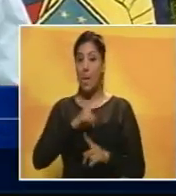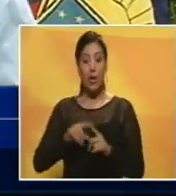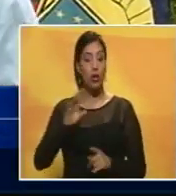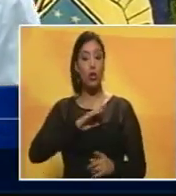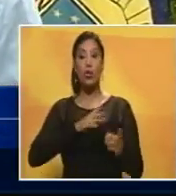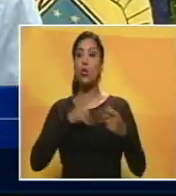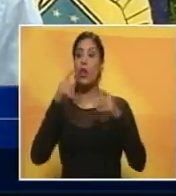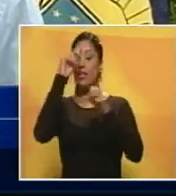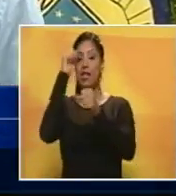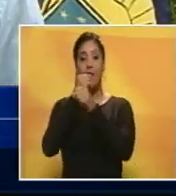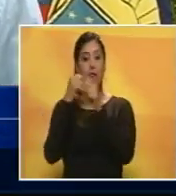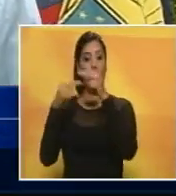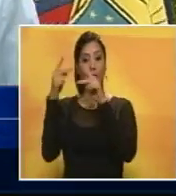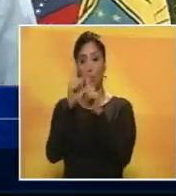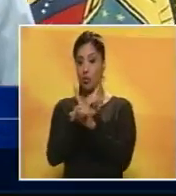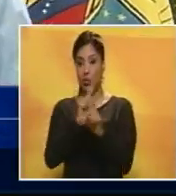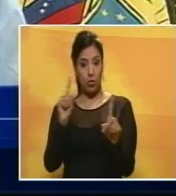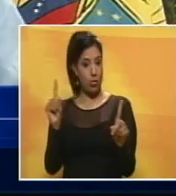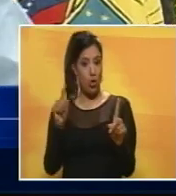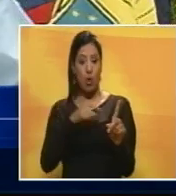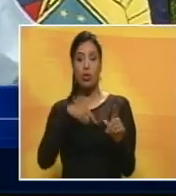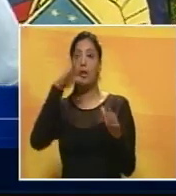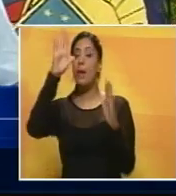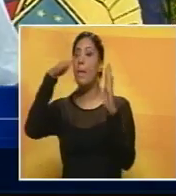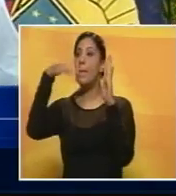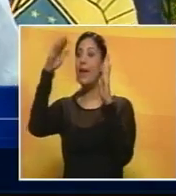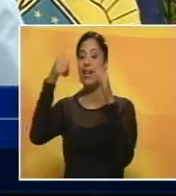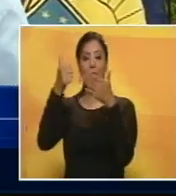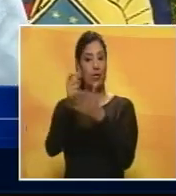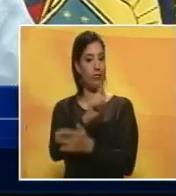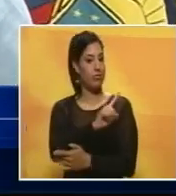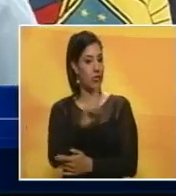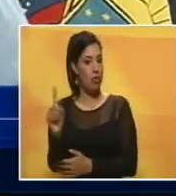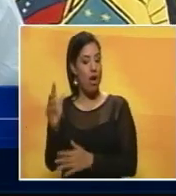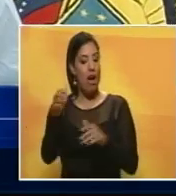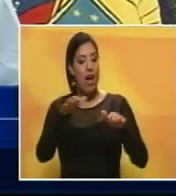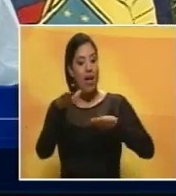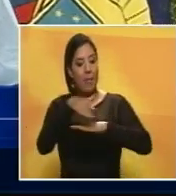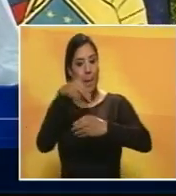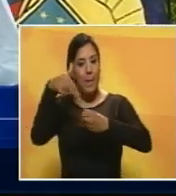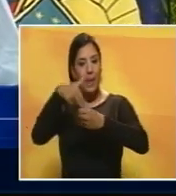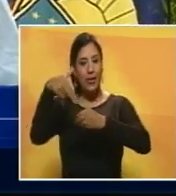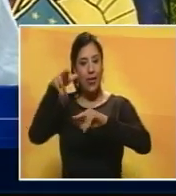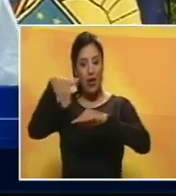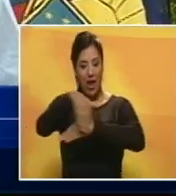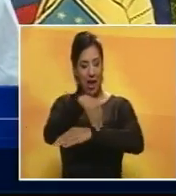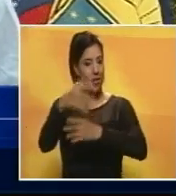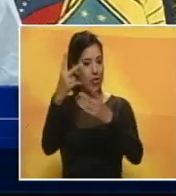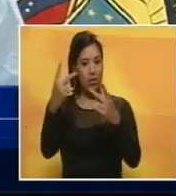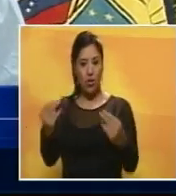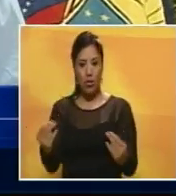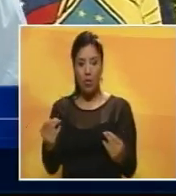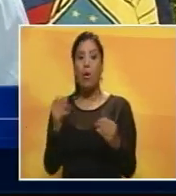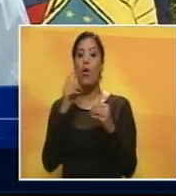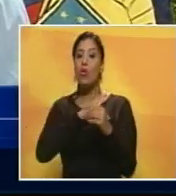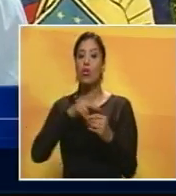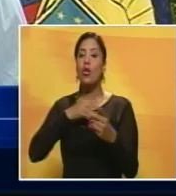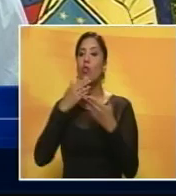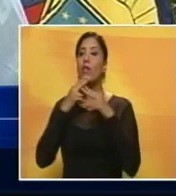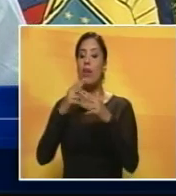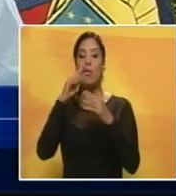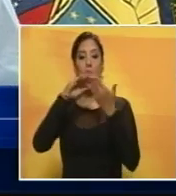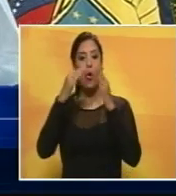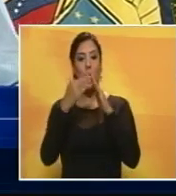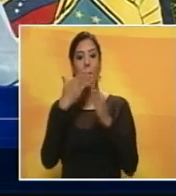no es para hacer obras, no es para pintar, no es para asfaltar, no es para responderle a nuestra